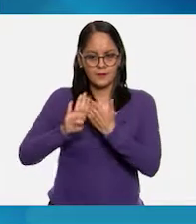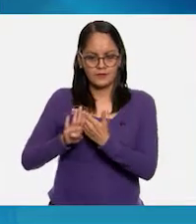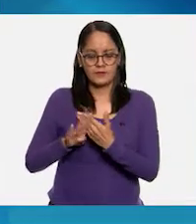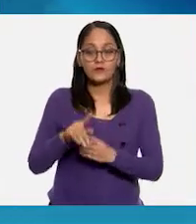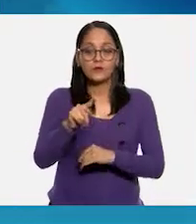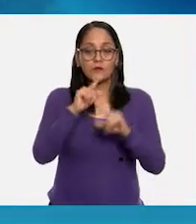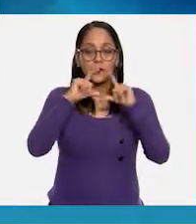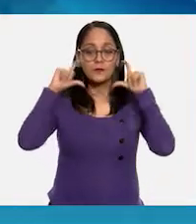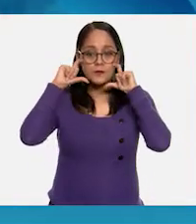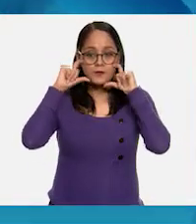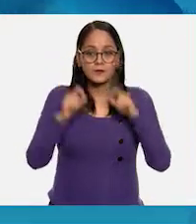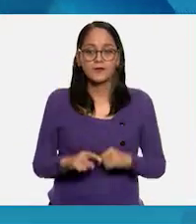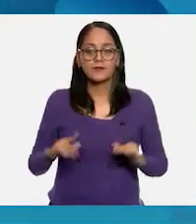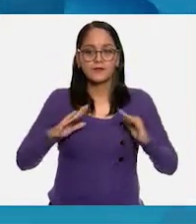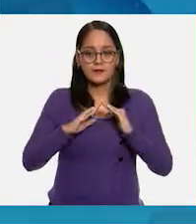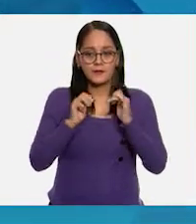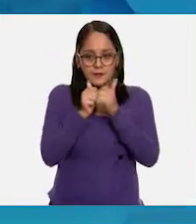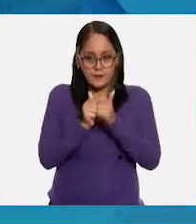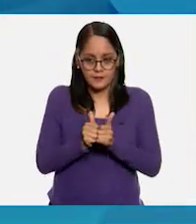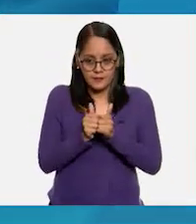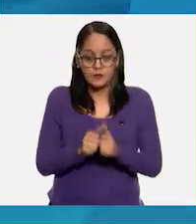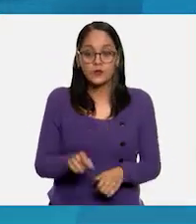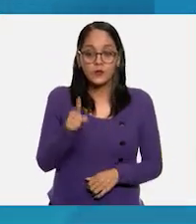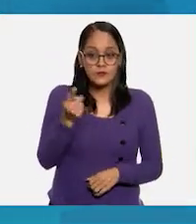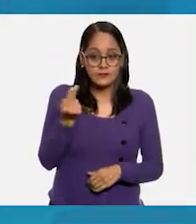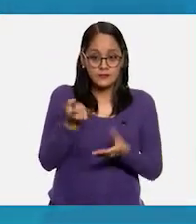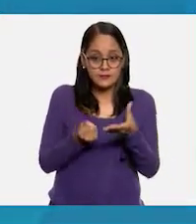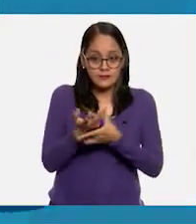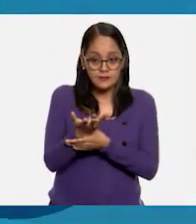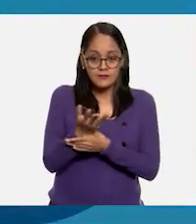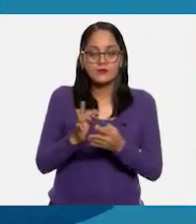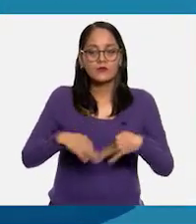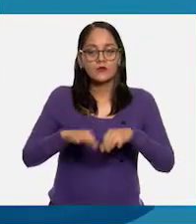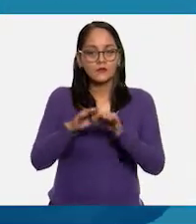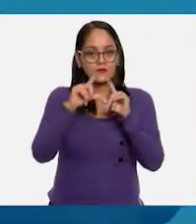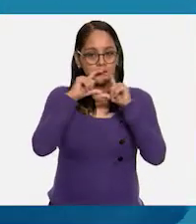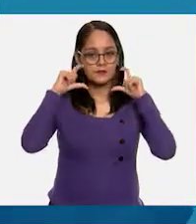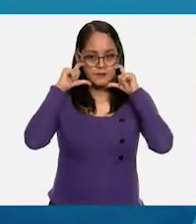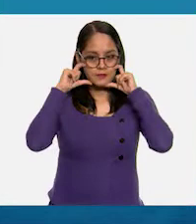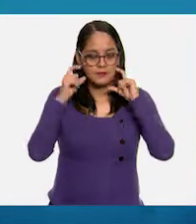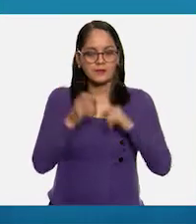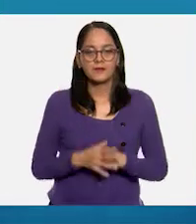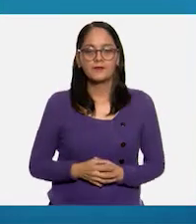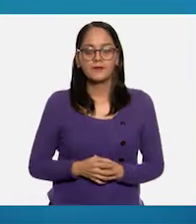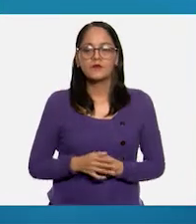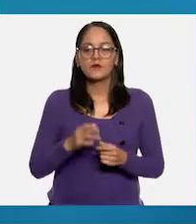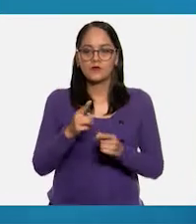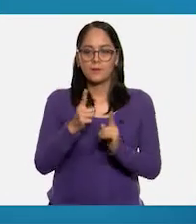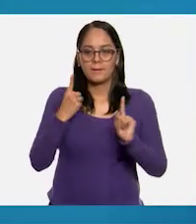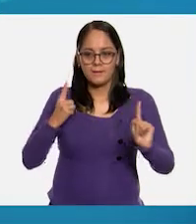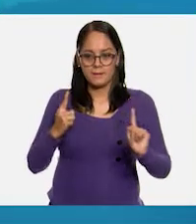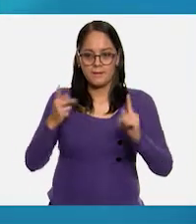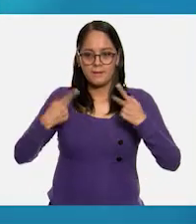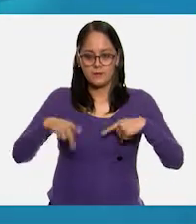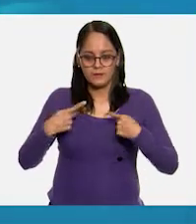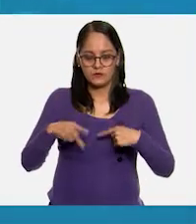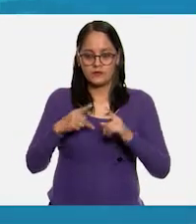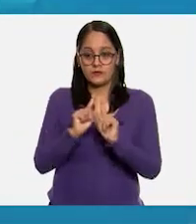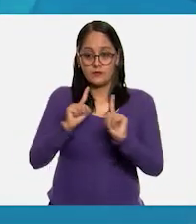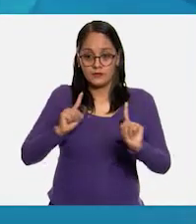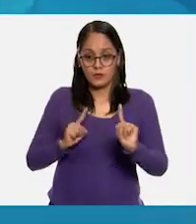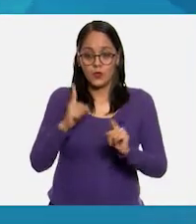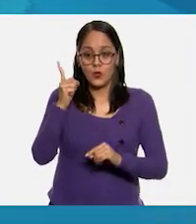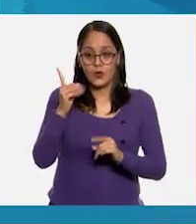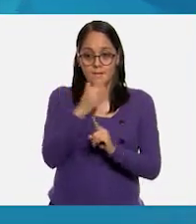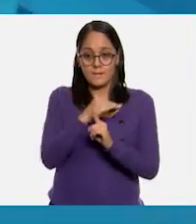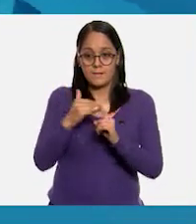Utiliza cubrebocas. No salgas de casa. Si tienes que hacerlo, recuerda que es obligatorio utilizarlo. Mantén una distancia mínima de 1,5